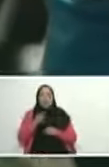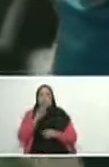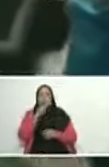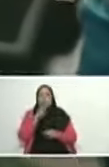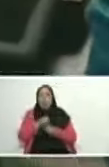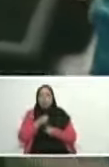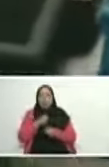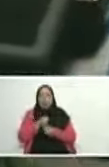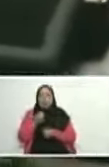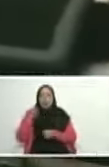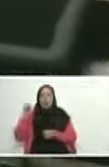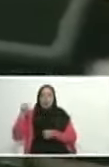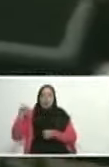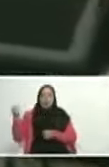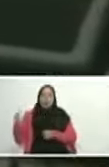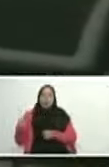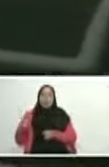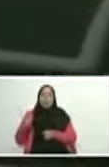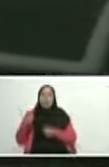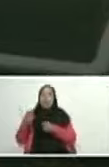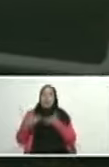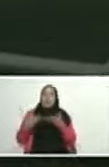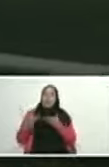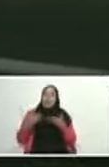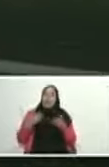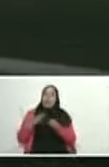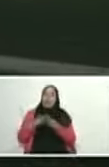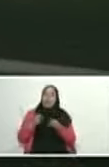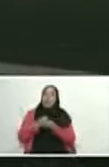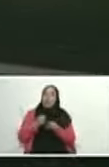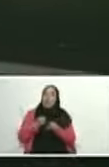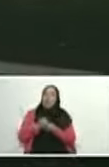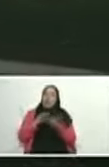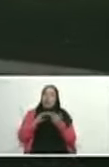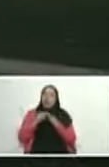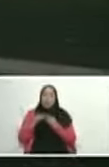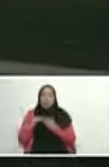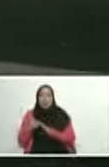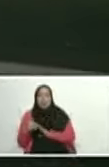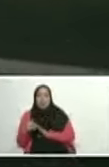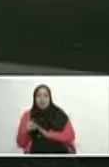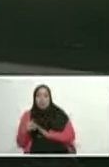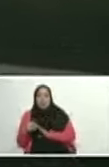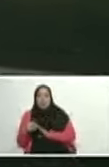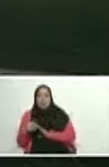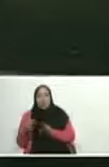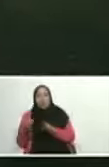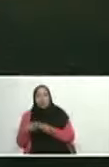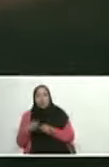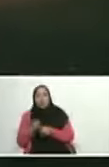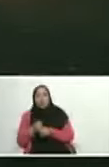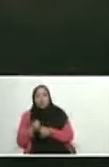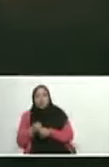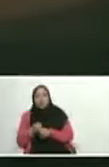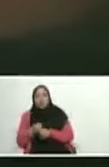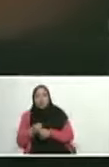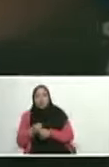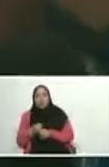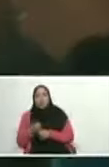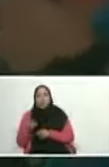van a hacer de correcto. Manera simultánea en todas y cada una de las comunidades. Son equipos portátiles, sillas